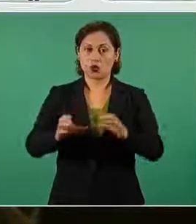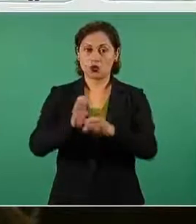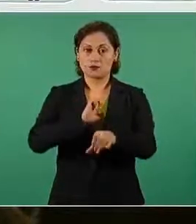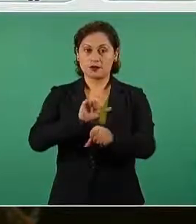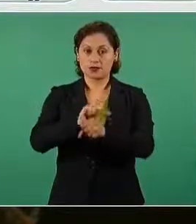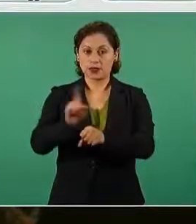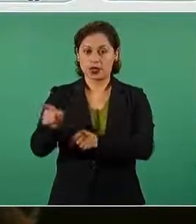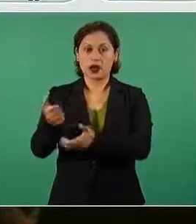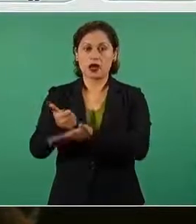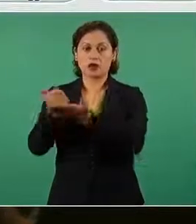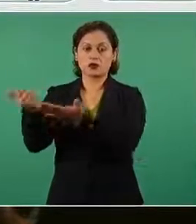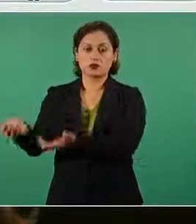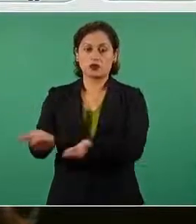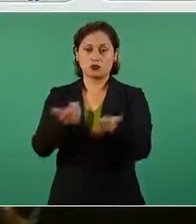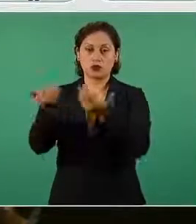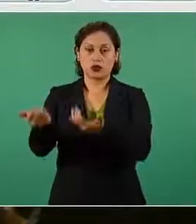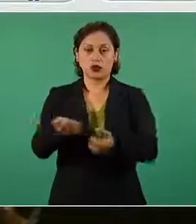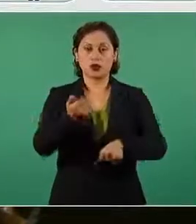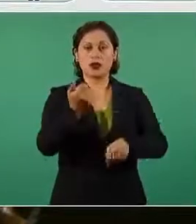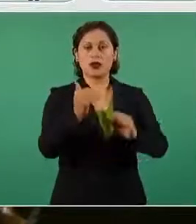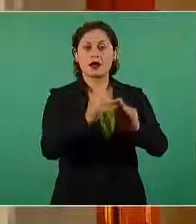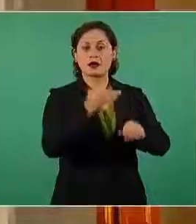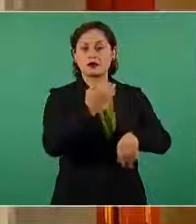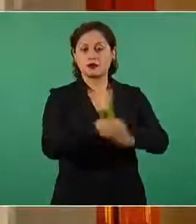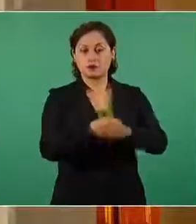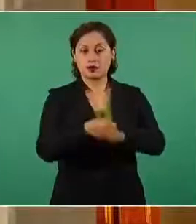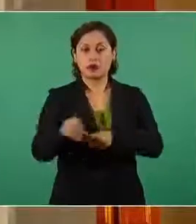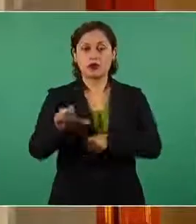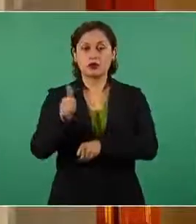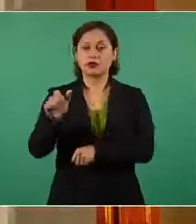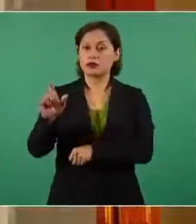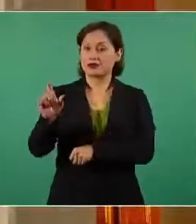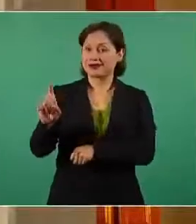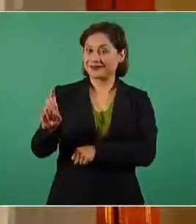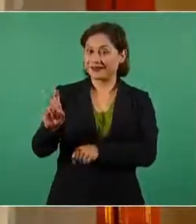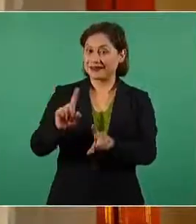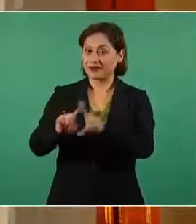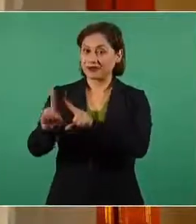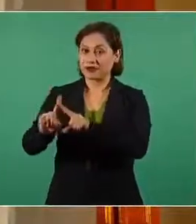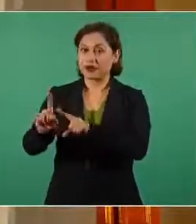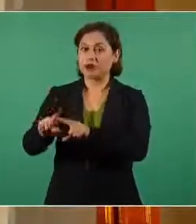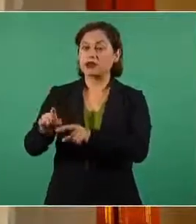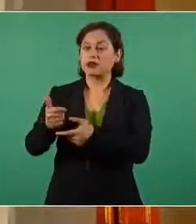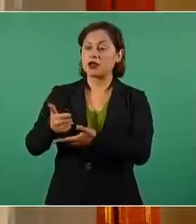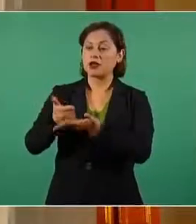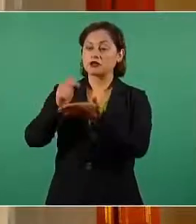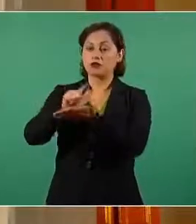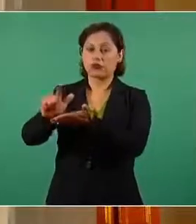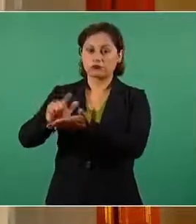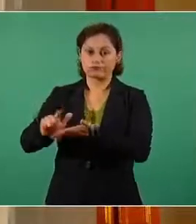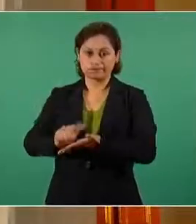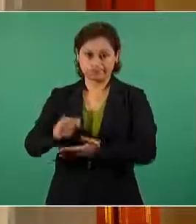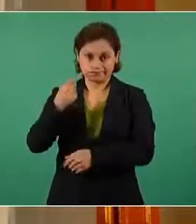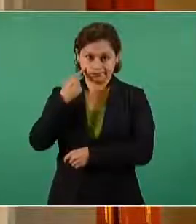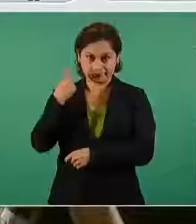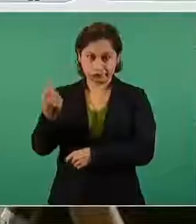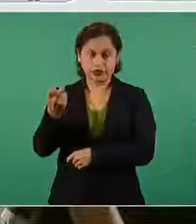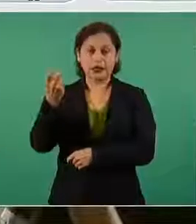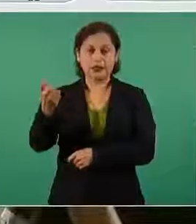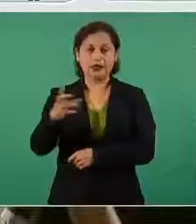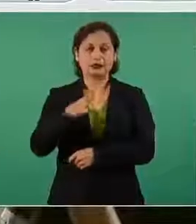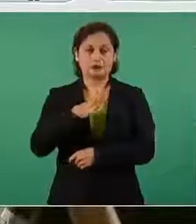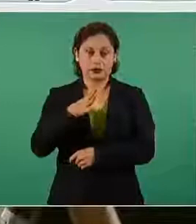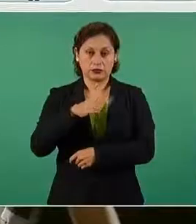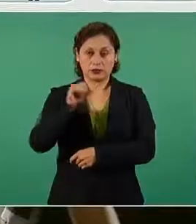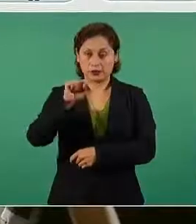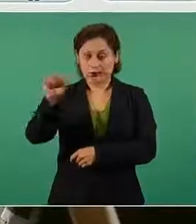y 30 elementos de sanidad. Aquí están los municipios que se han identificado